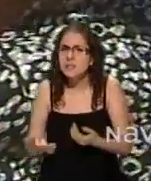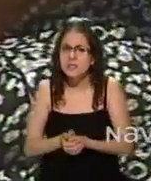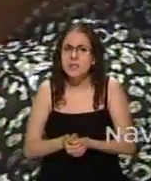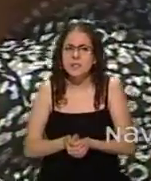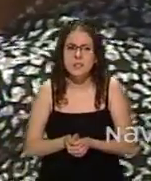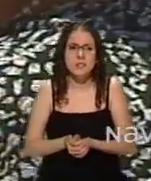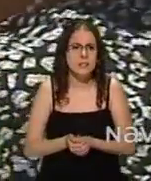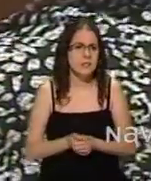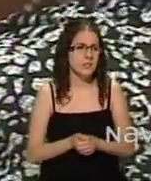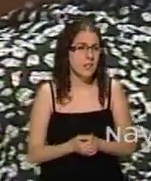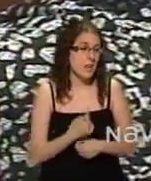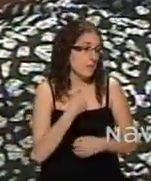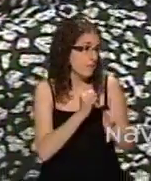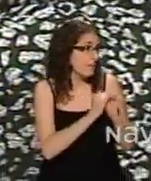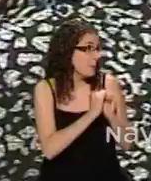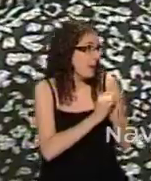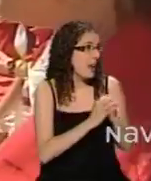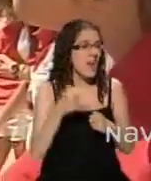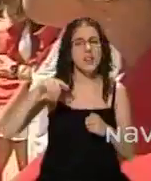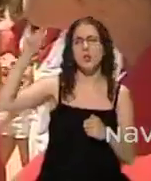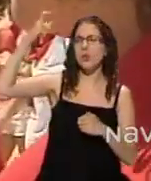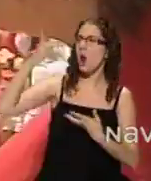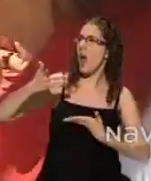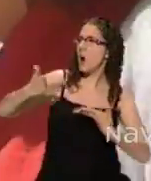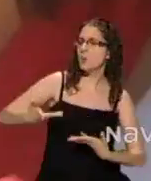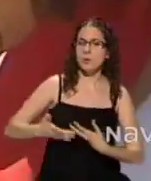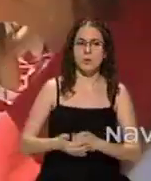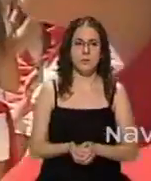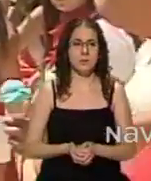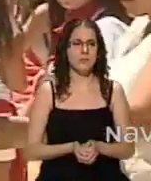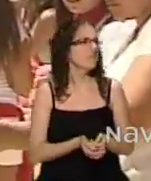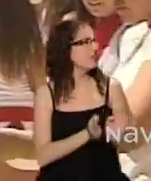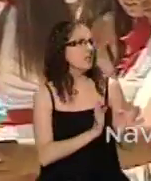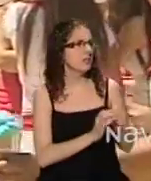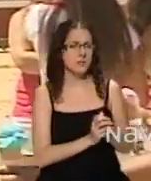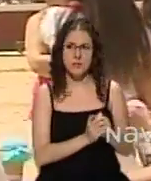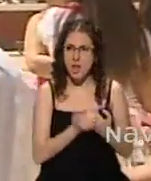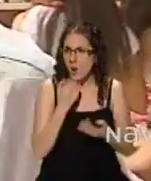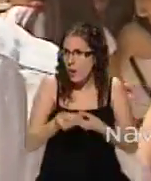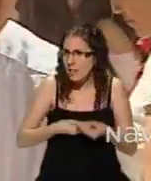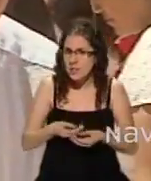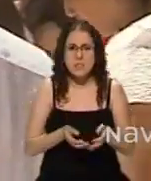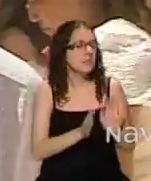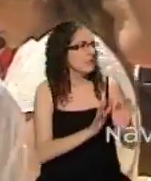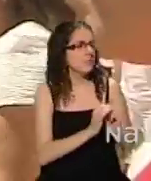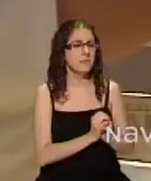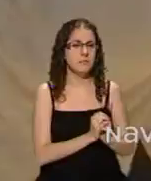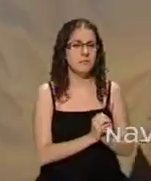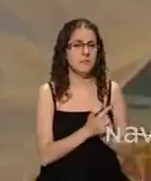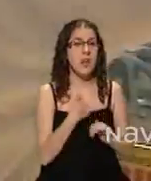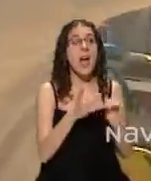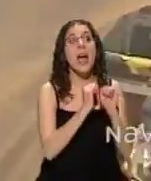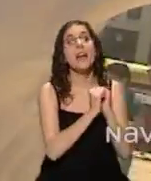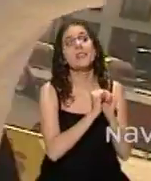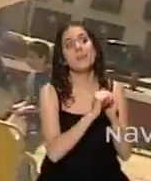Pasar el tiempo. Al sol, que se está bien. Eso. ¿Y nada más? Nada más. Y esperando a que den la